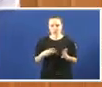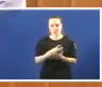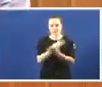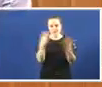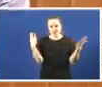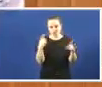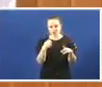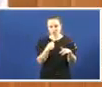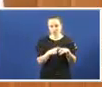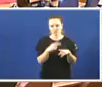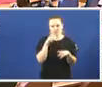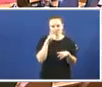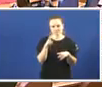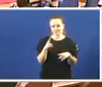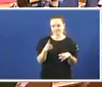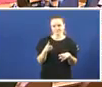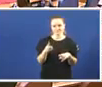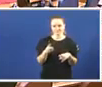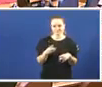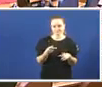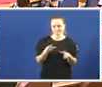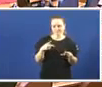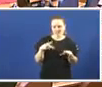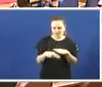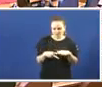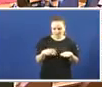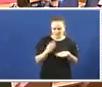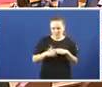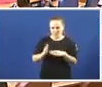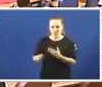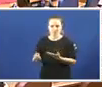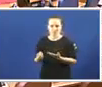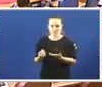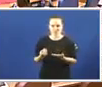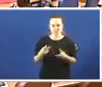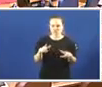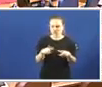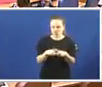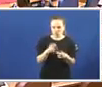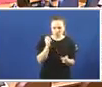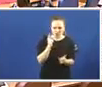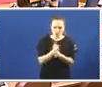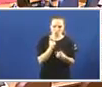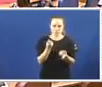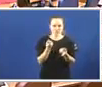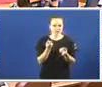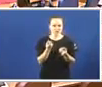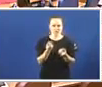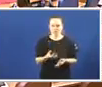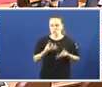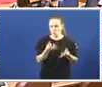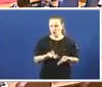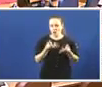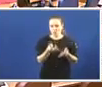son decepcionantes, restrictivos, mediocres, antisociais, continuístas e